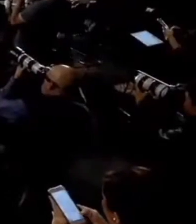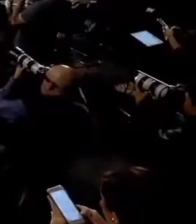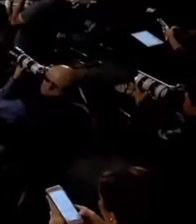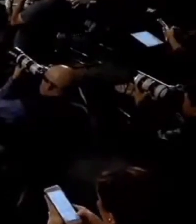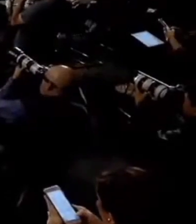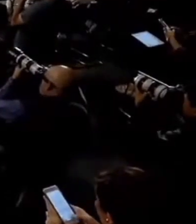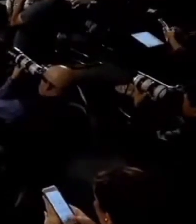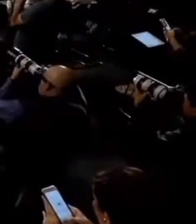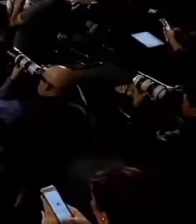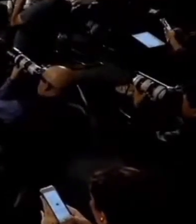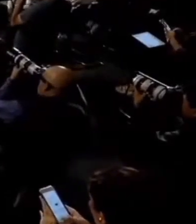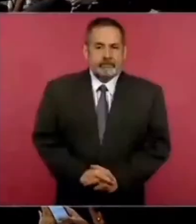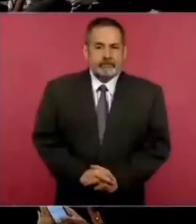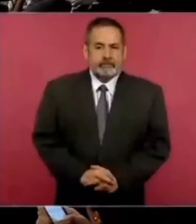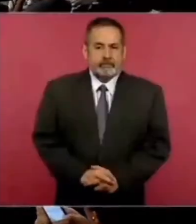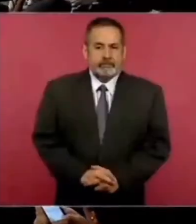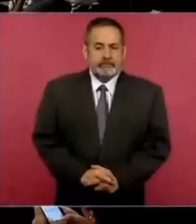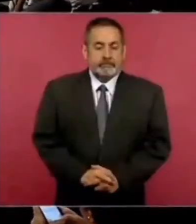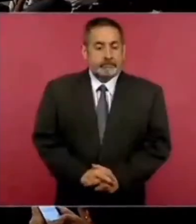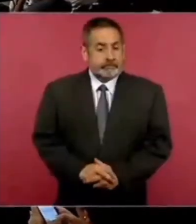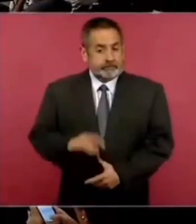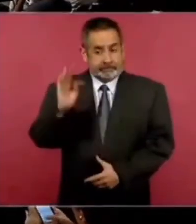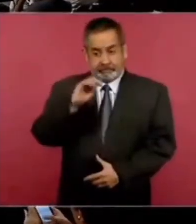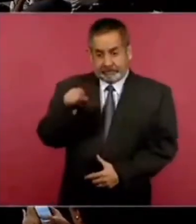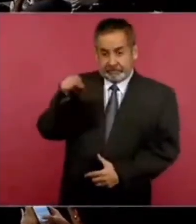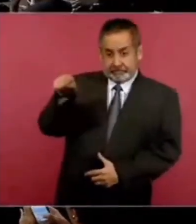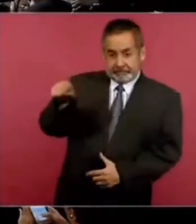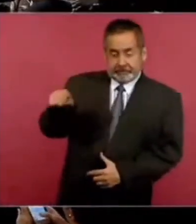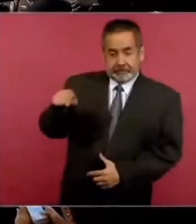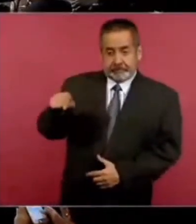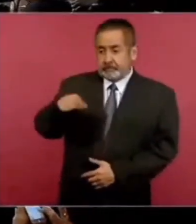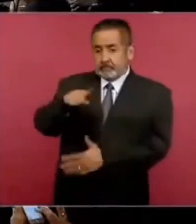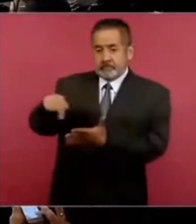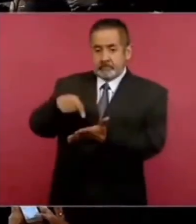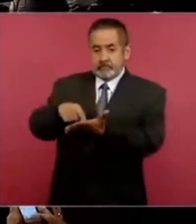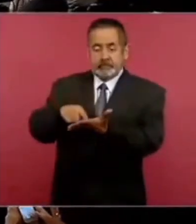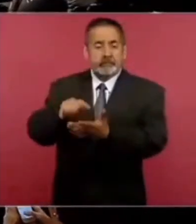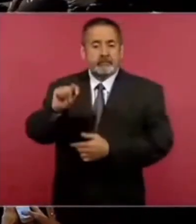Calderón. Se puso un traje militar y